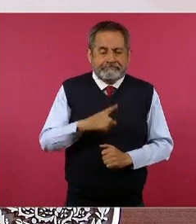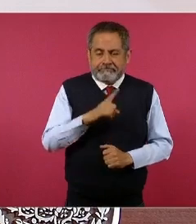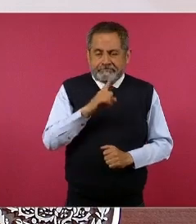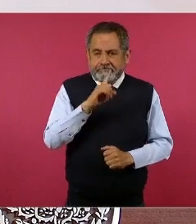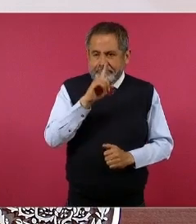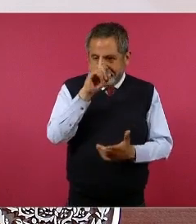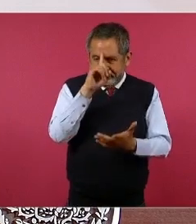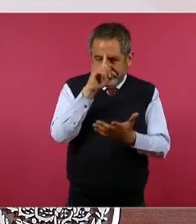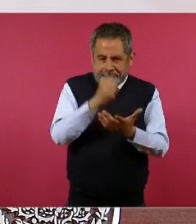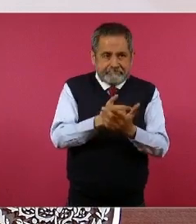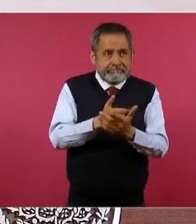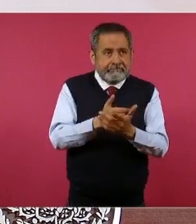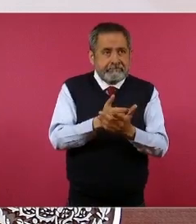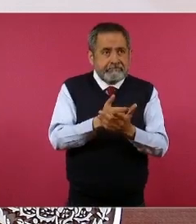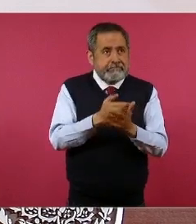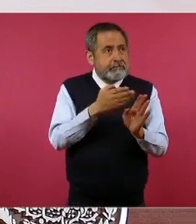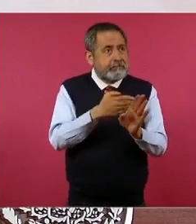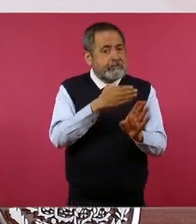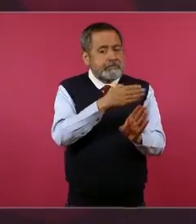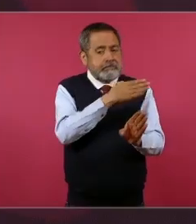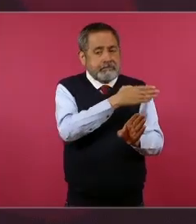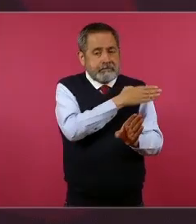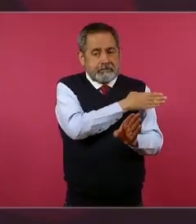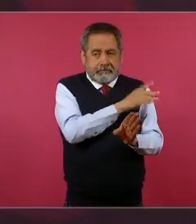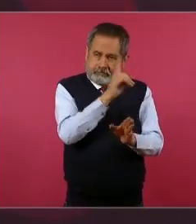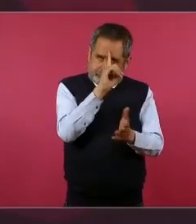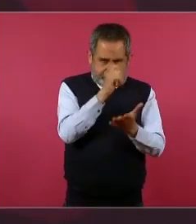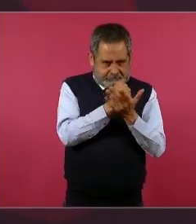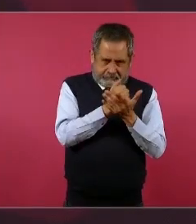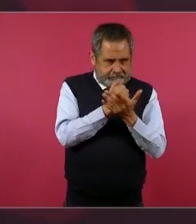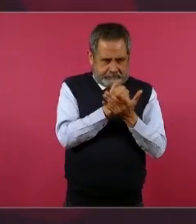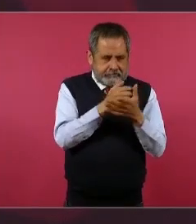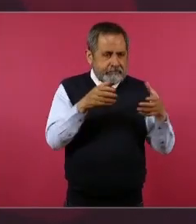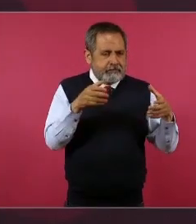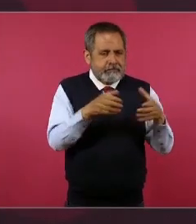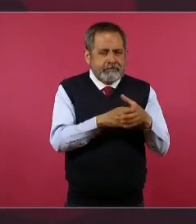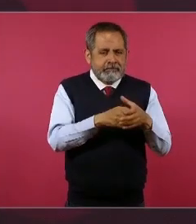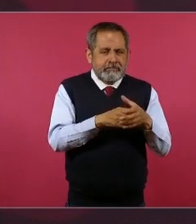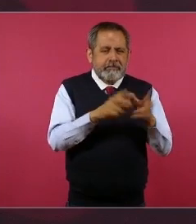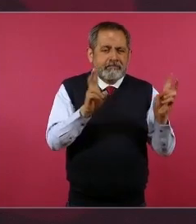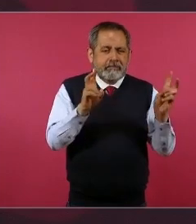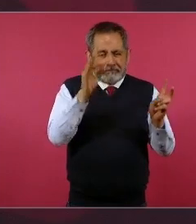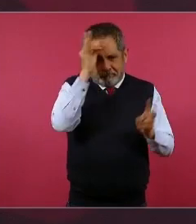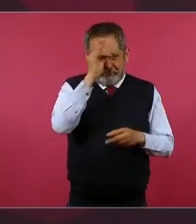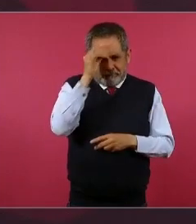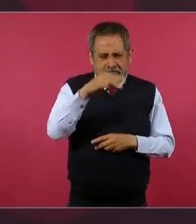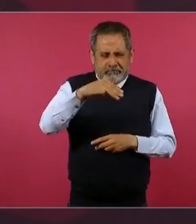anclados pues, en la época de la doctrina Monroe